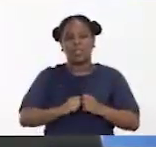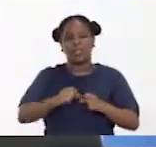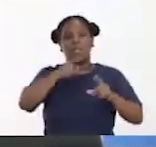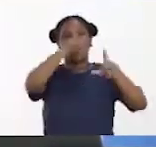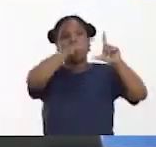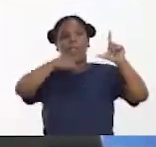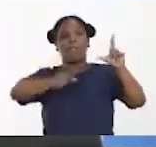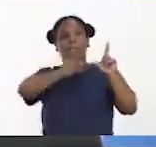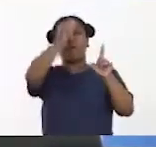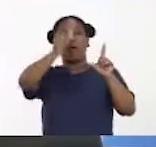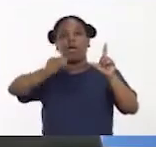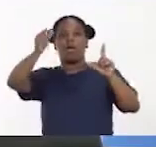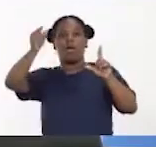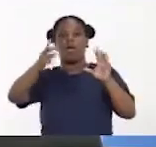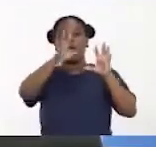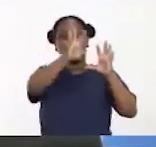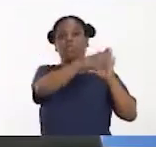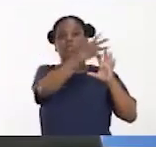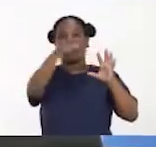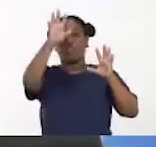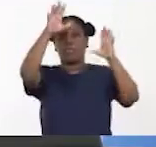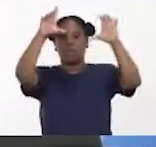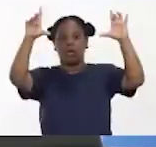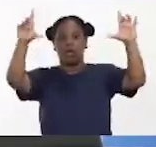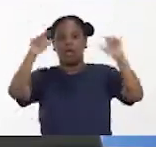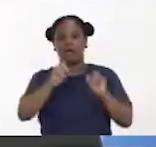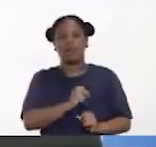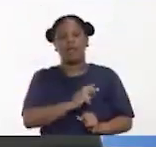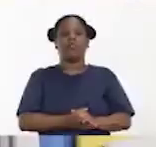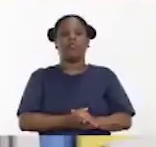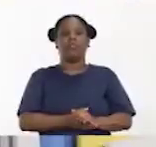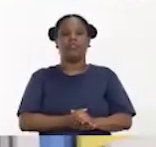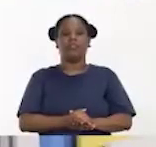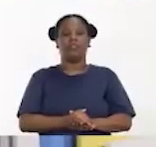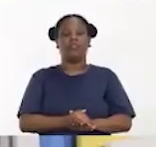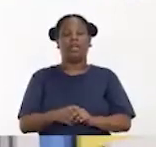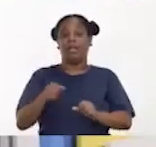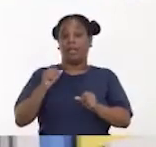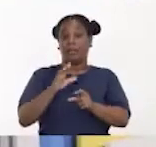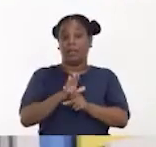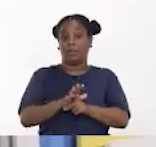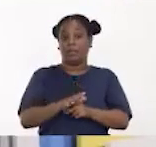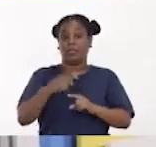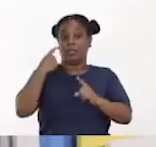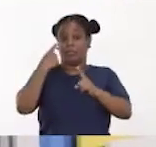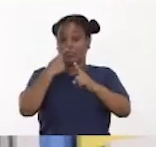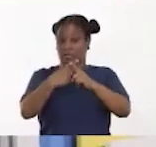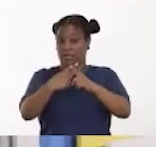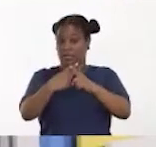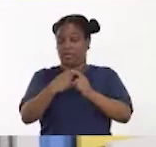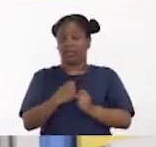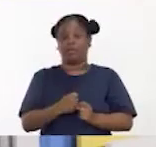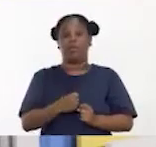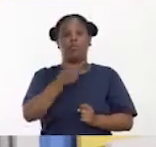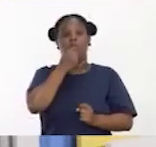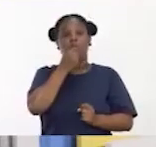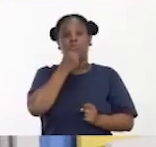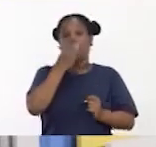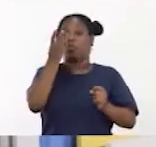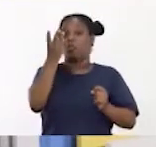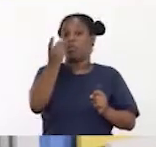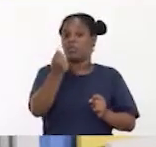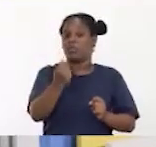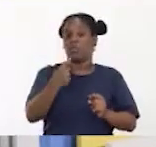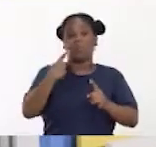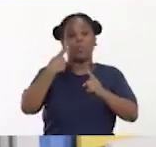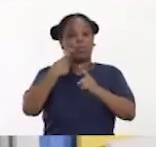gráficos de barra, han salido tablas, han salido valoraciones a partir de una variable que puede ser cuantitativa o a partir